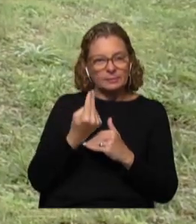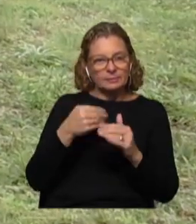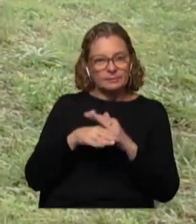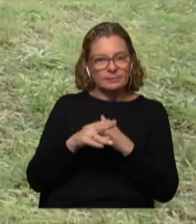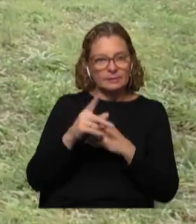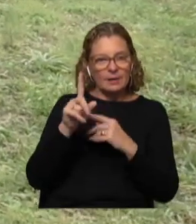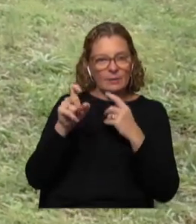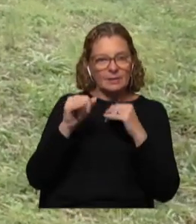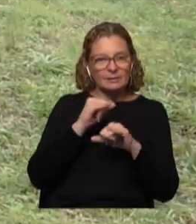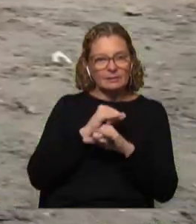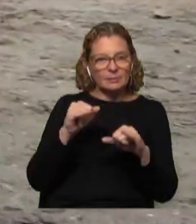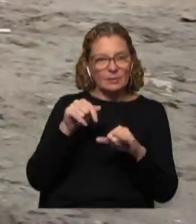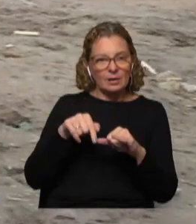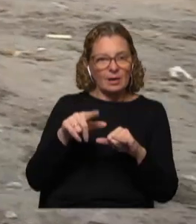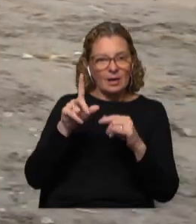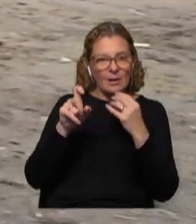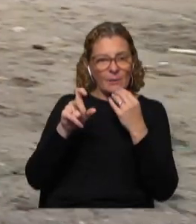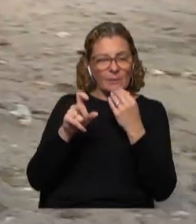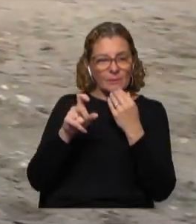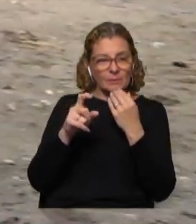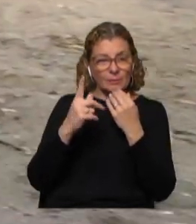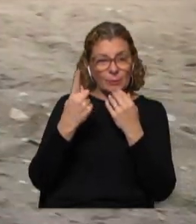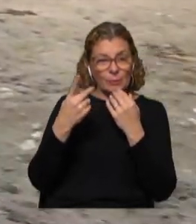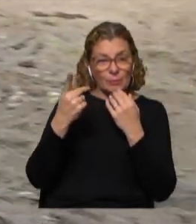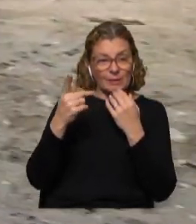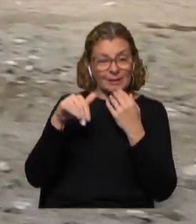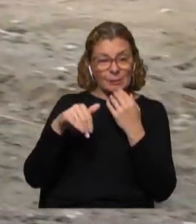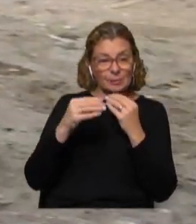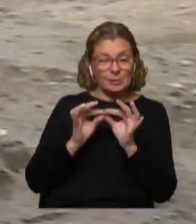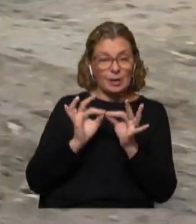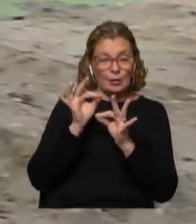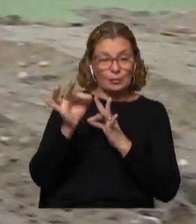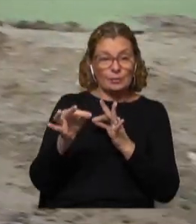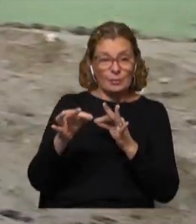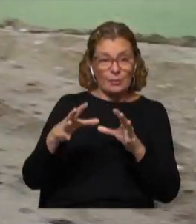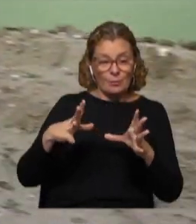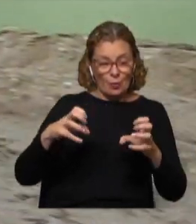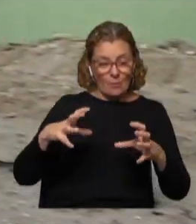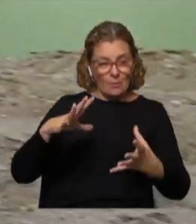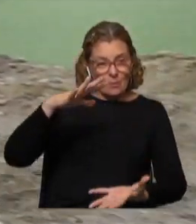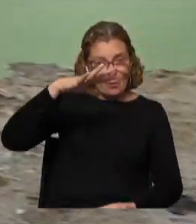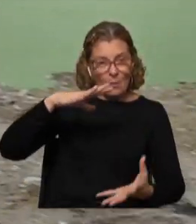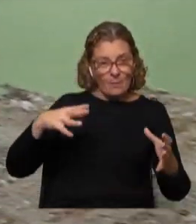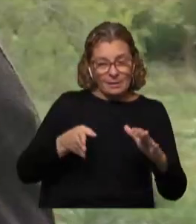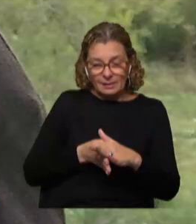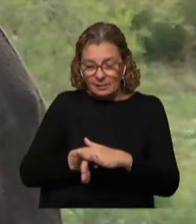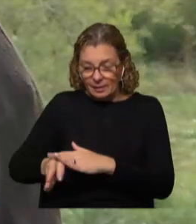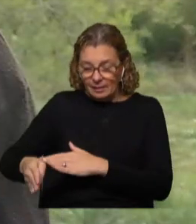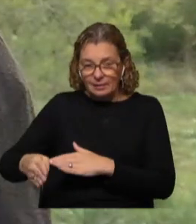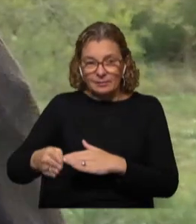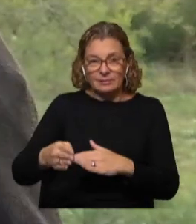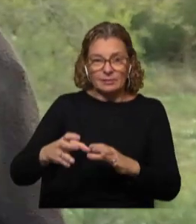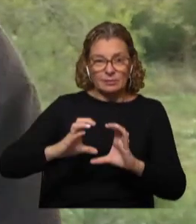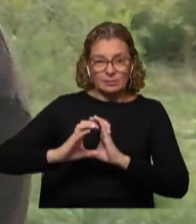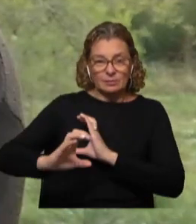se le acabó el agua de aquí, 1 kilómetro hacia el otro lado, pusieron unas bombas, hicieron una canalización por el costado del arroyo, ¿no?